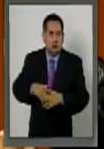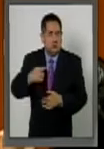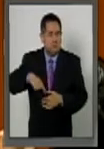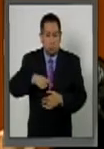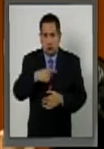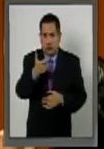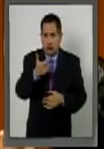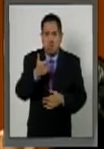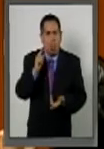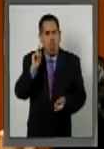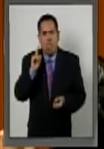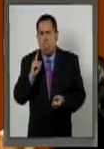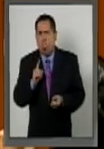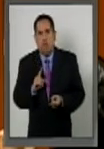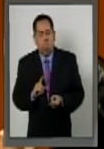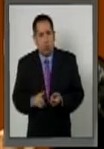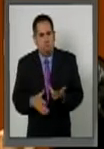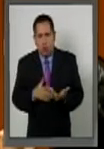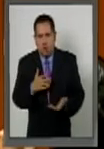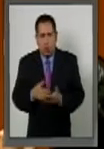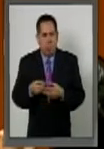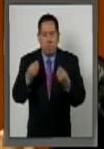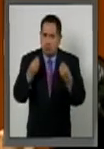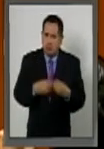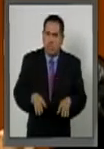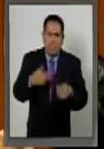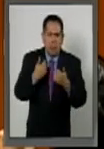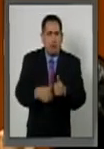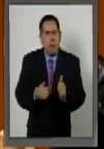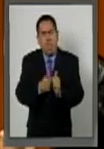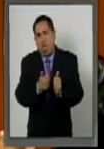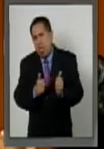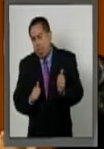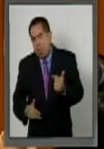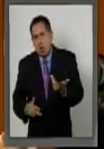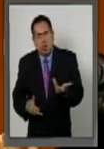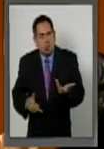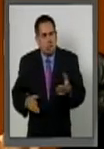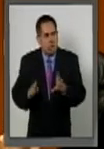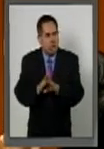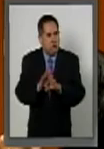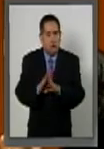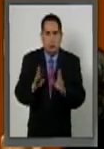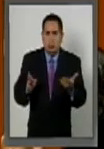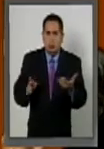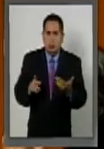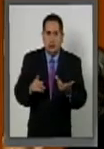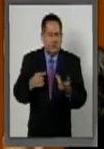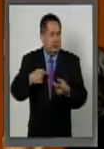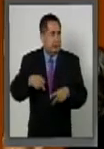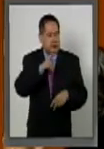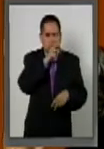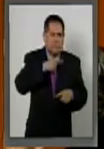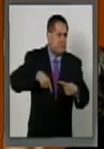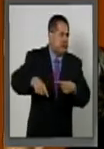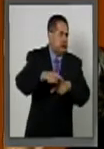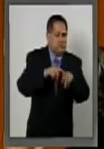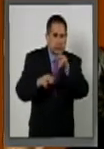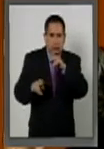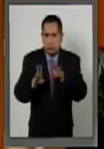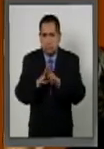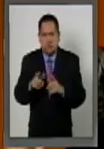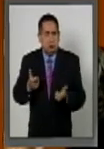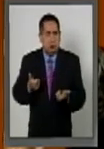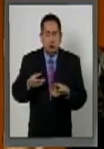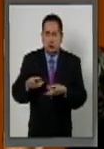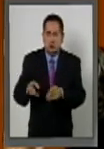está debilitada y devaluándose como nunca, situación que ejerce una presión adicional sobre las